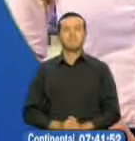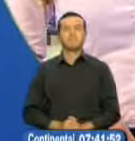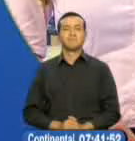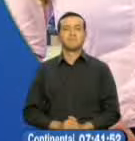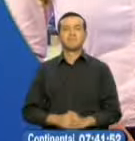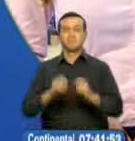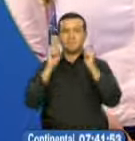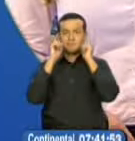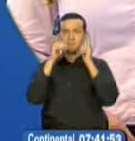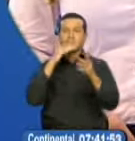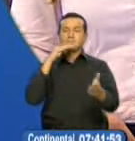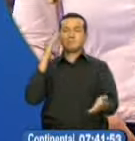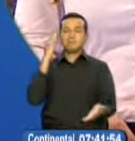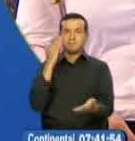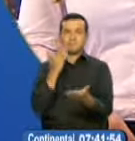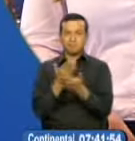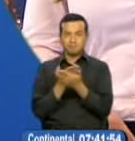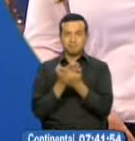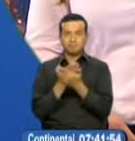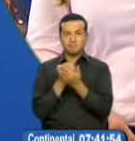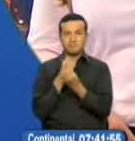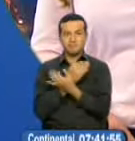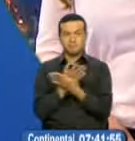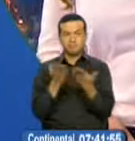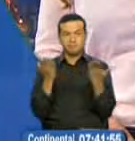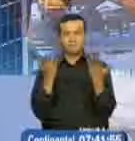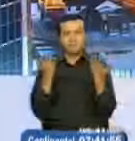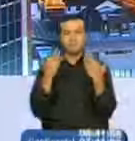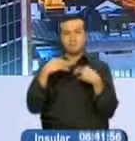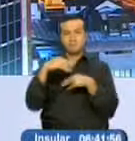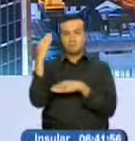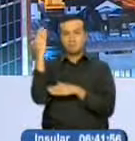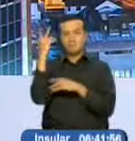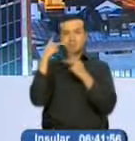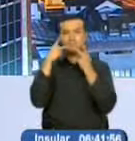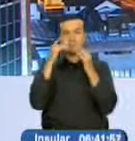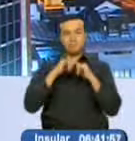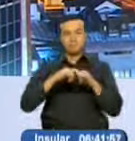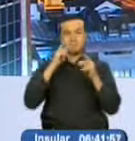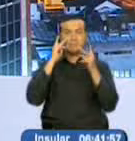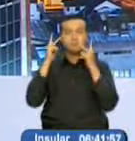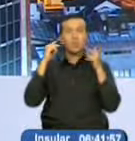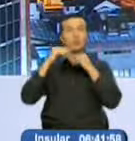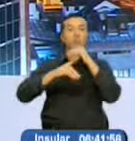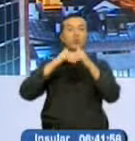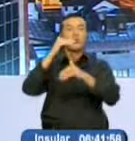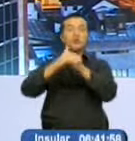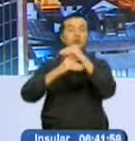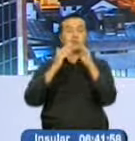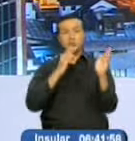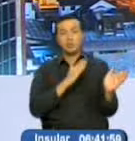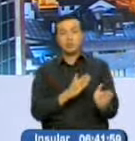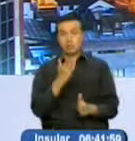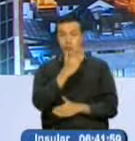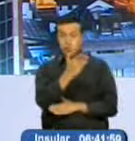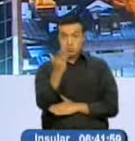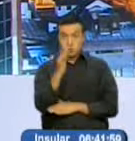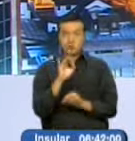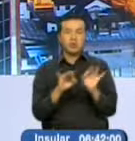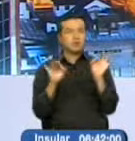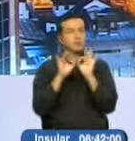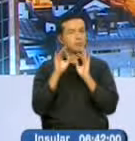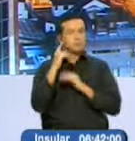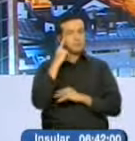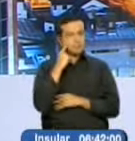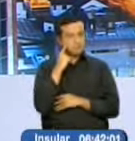estaremos atentos. Muchísimas gracias, Eduardo, por tu informe. Nosotros aquí en la televisión pública seguimos revisando este proceso que usted, amiga y amigo televidente, debe